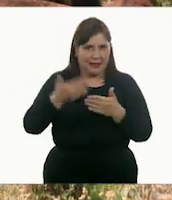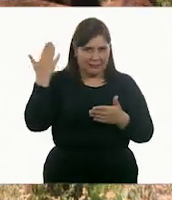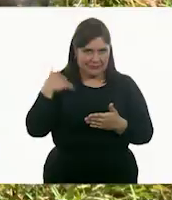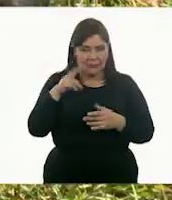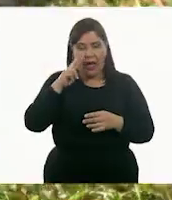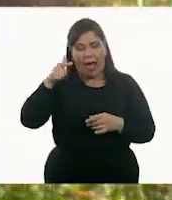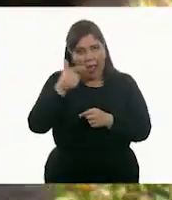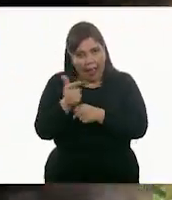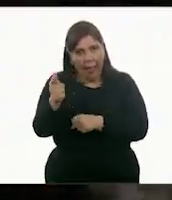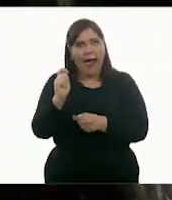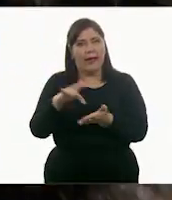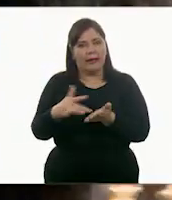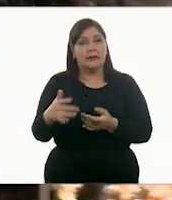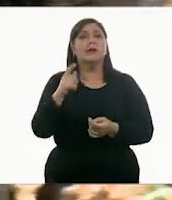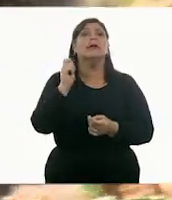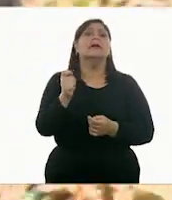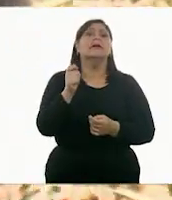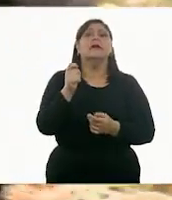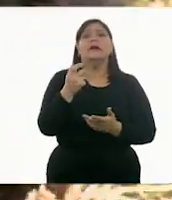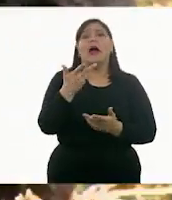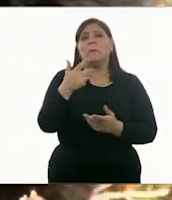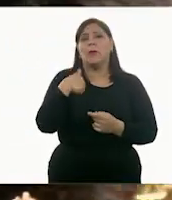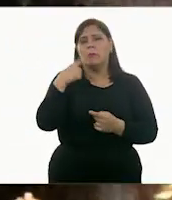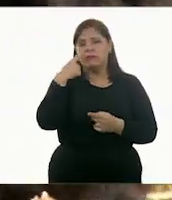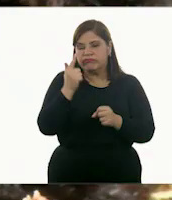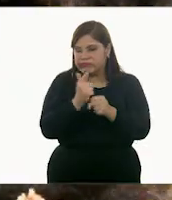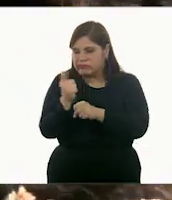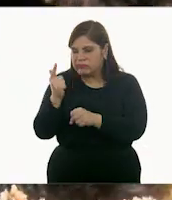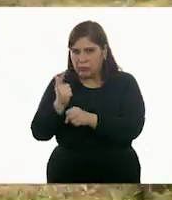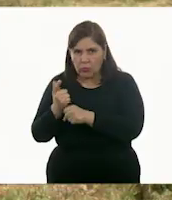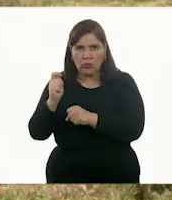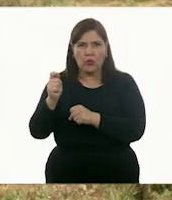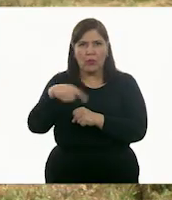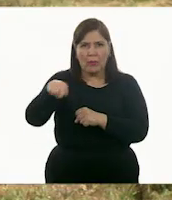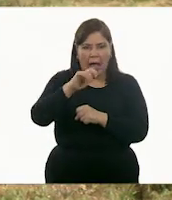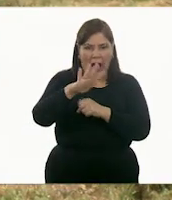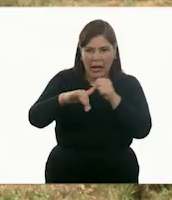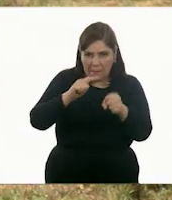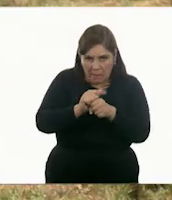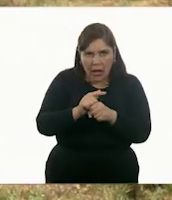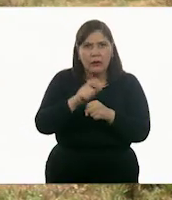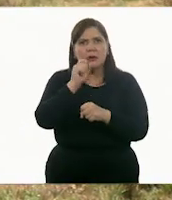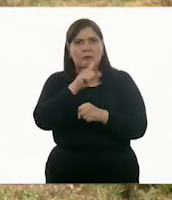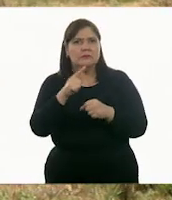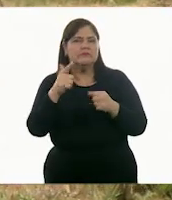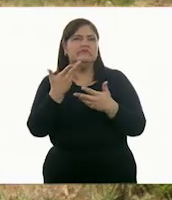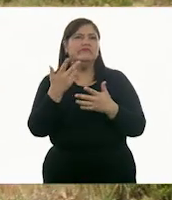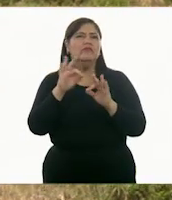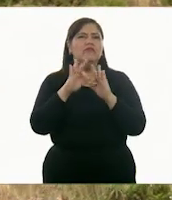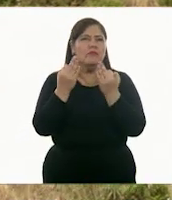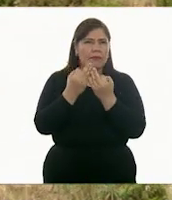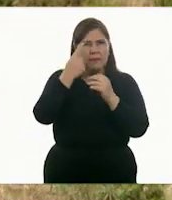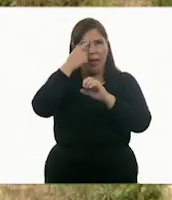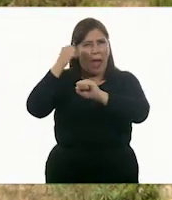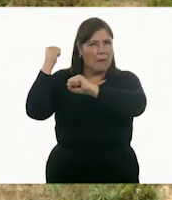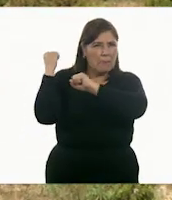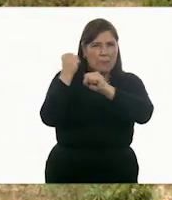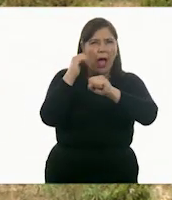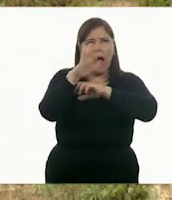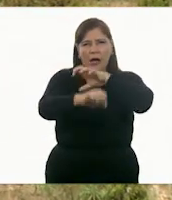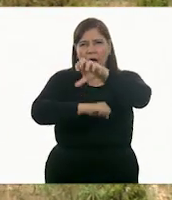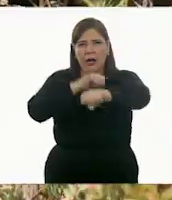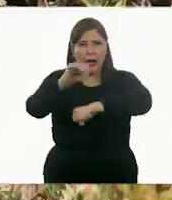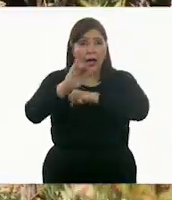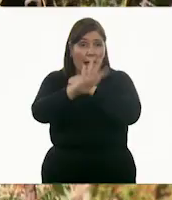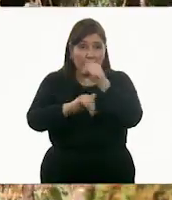Los descubrimientos de la relación de los humanos con los animales de la época y sus métodos de cacería